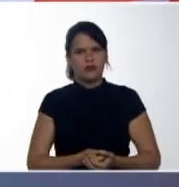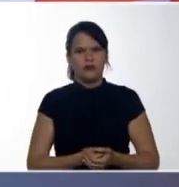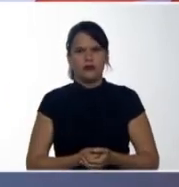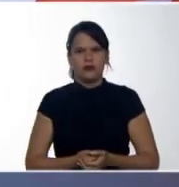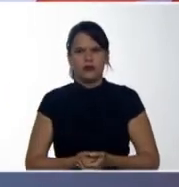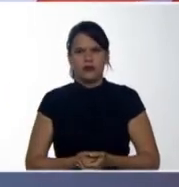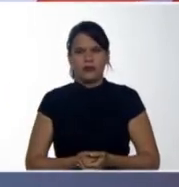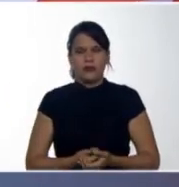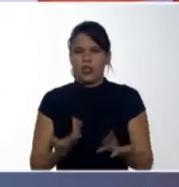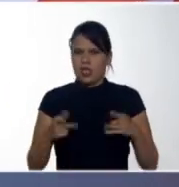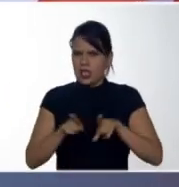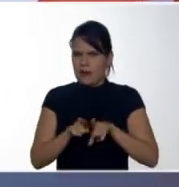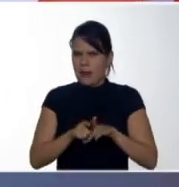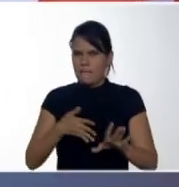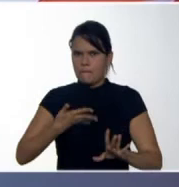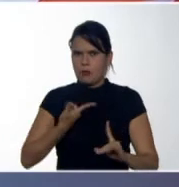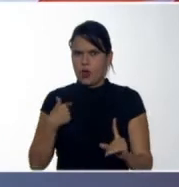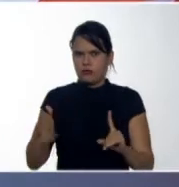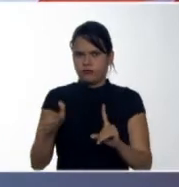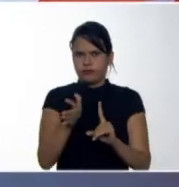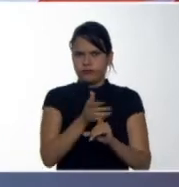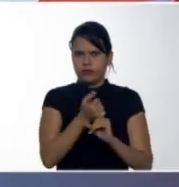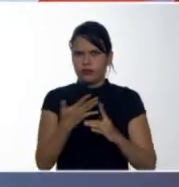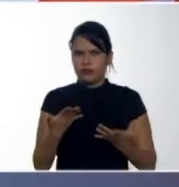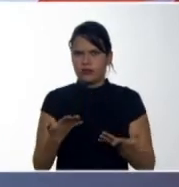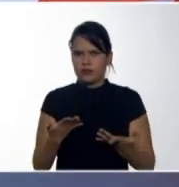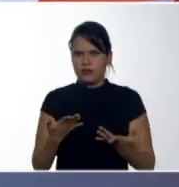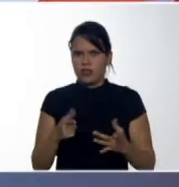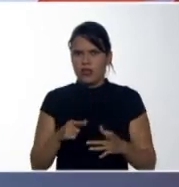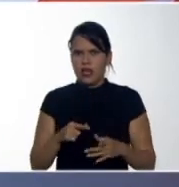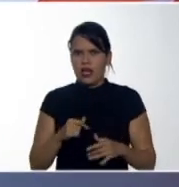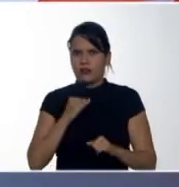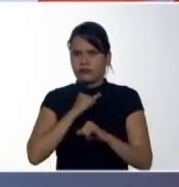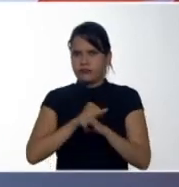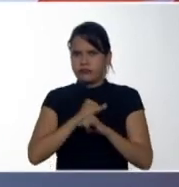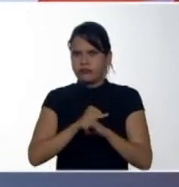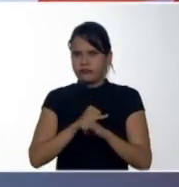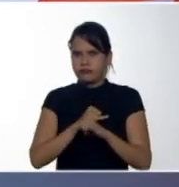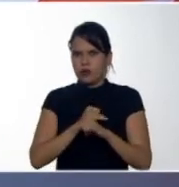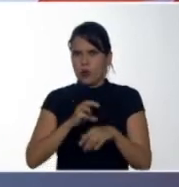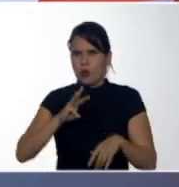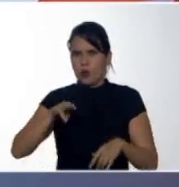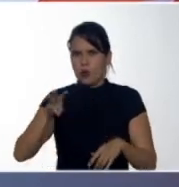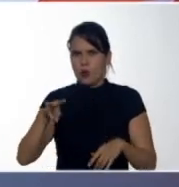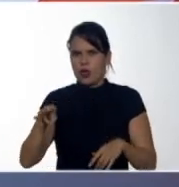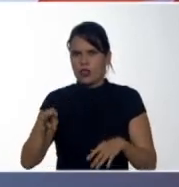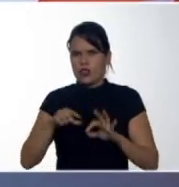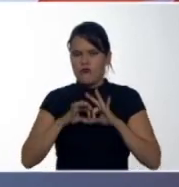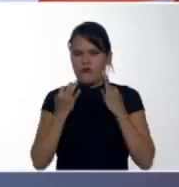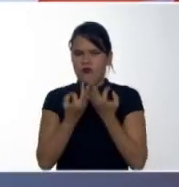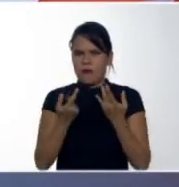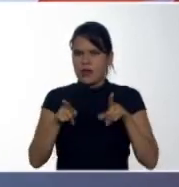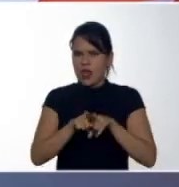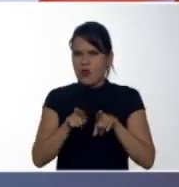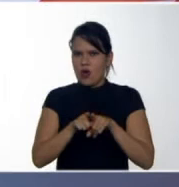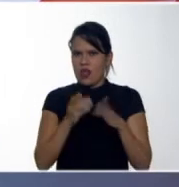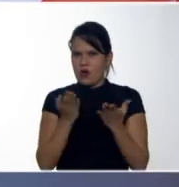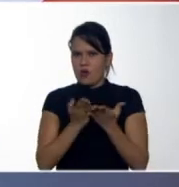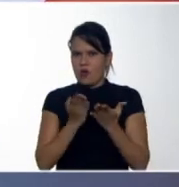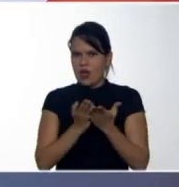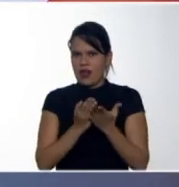me.gov.be. Aquí también pueden conseguir el enlace directo al sitio web de tu programa de clases a distancia, que